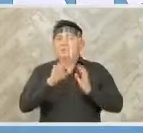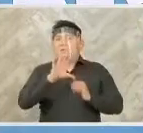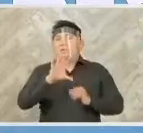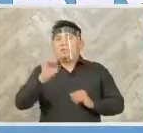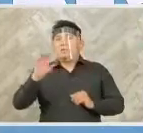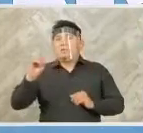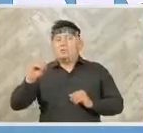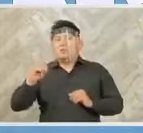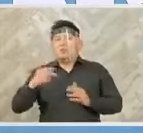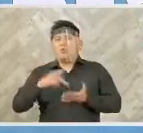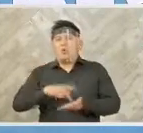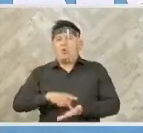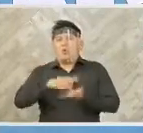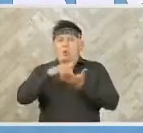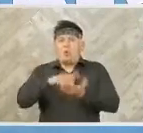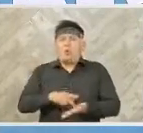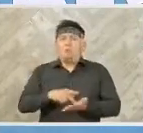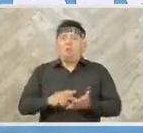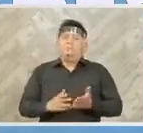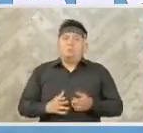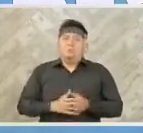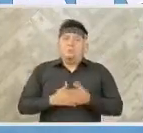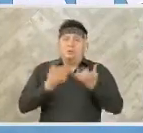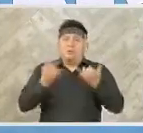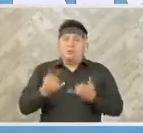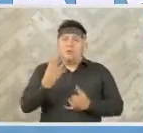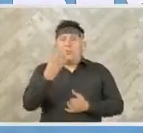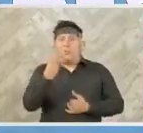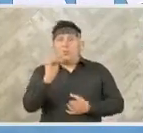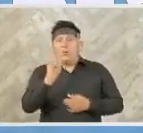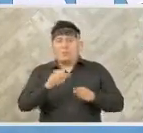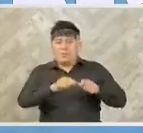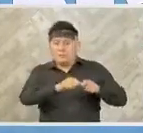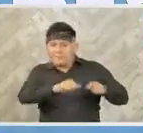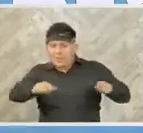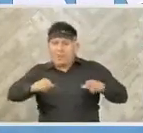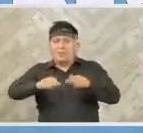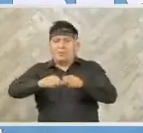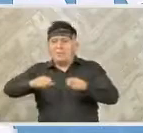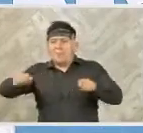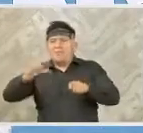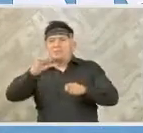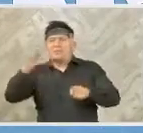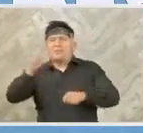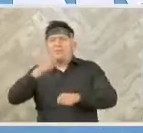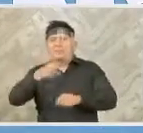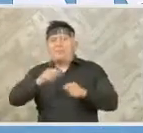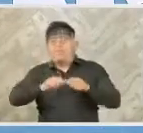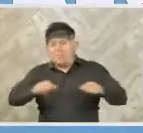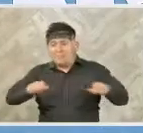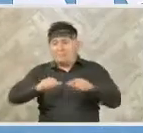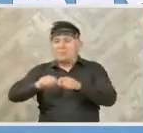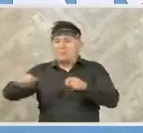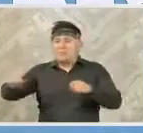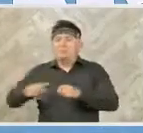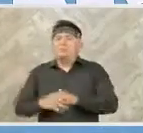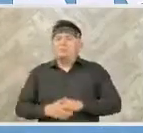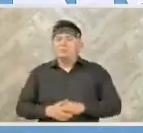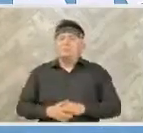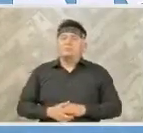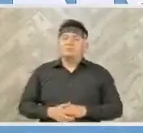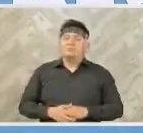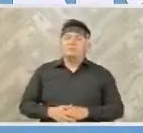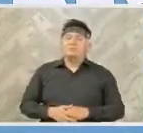ya empezó. Ya son 40 hectáreas nuevas que estas familias tienen, que les van a permitir, no solo hoy, sino a lo largo de muchos